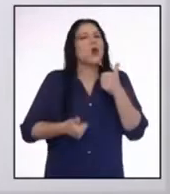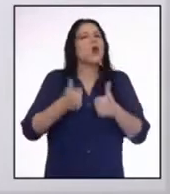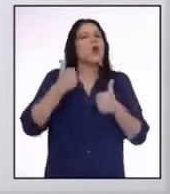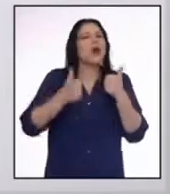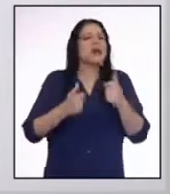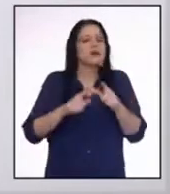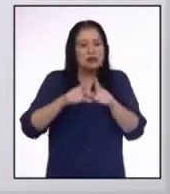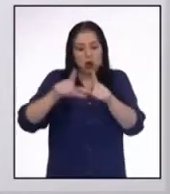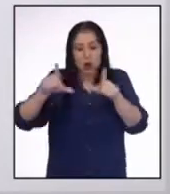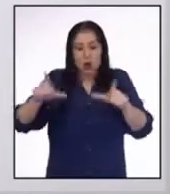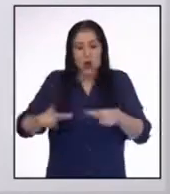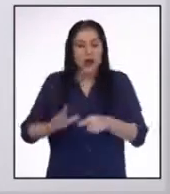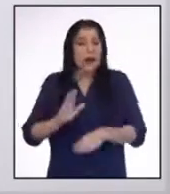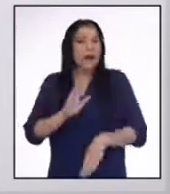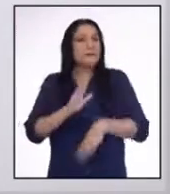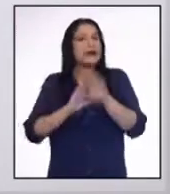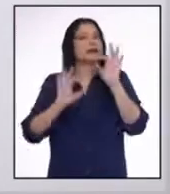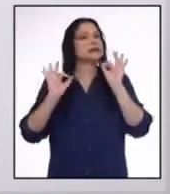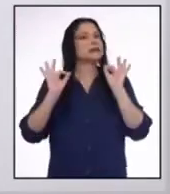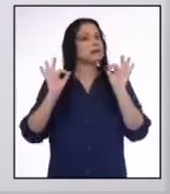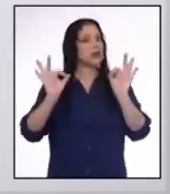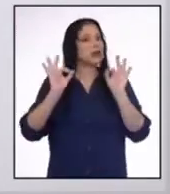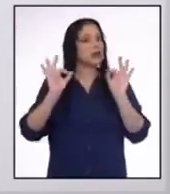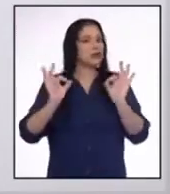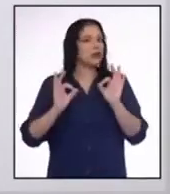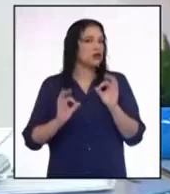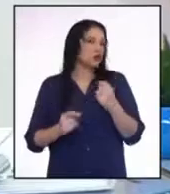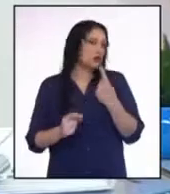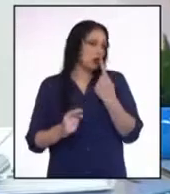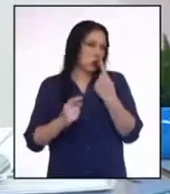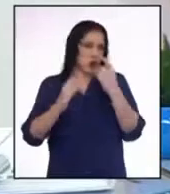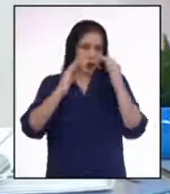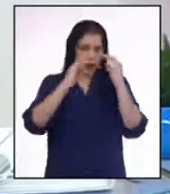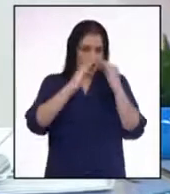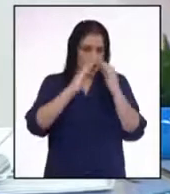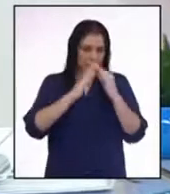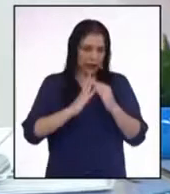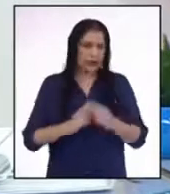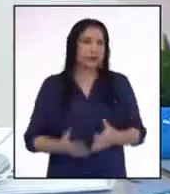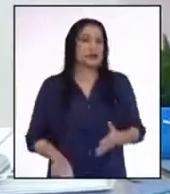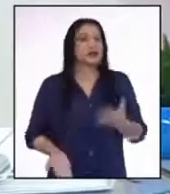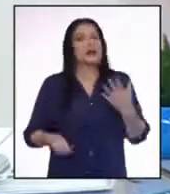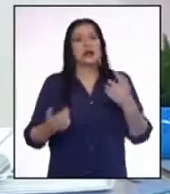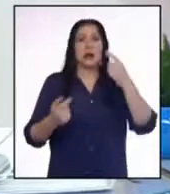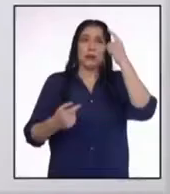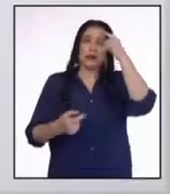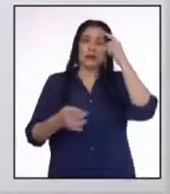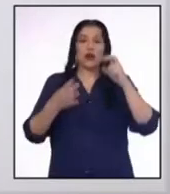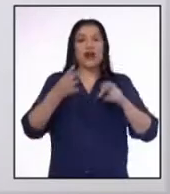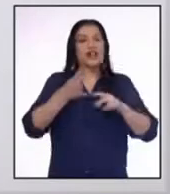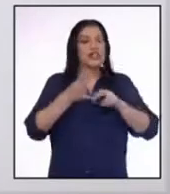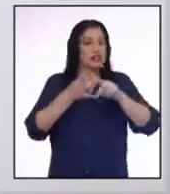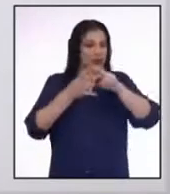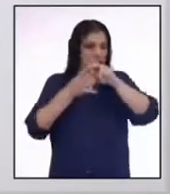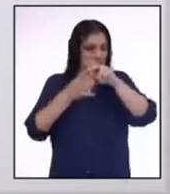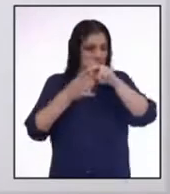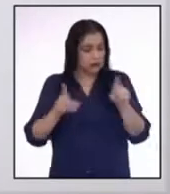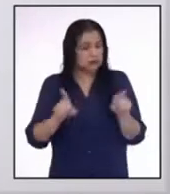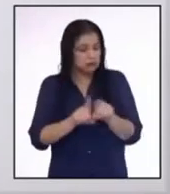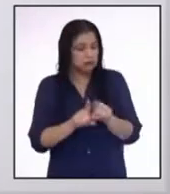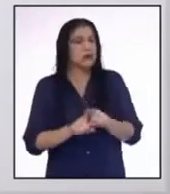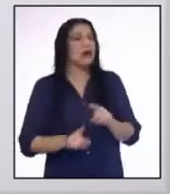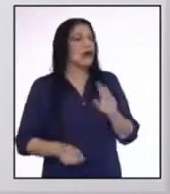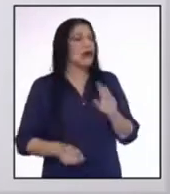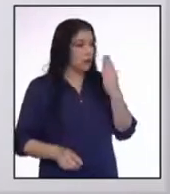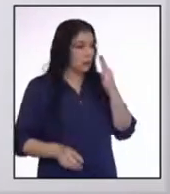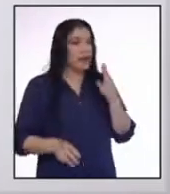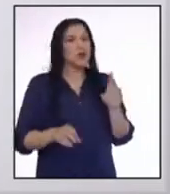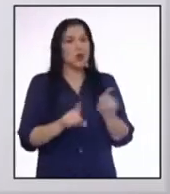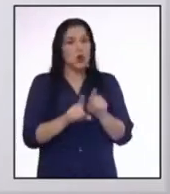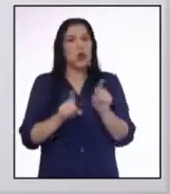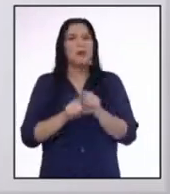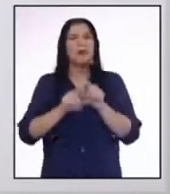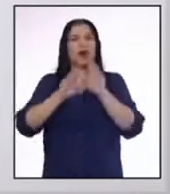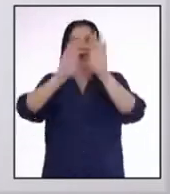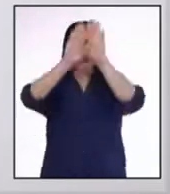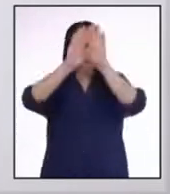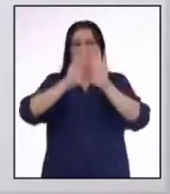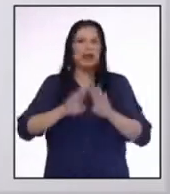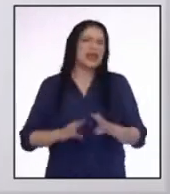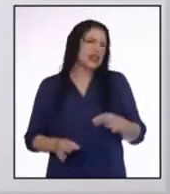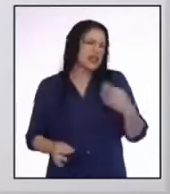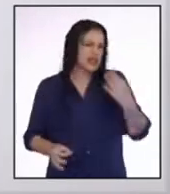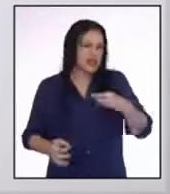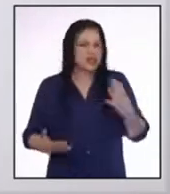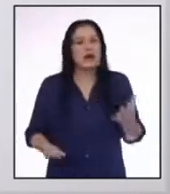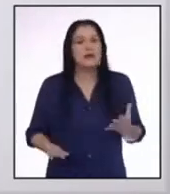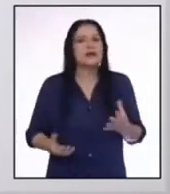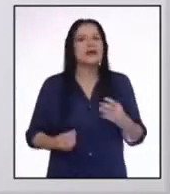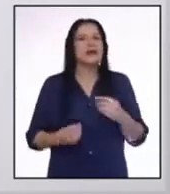ser los lugares más peligrosos de nuestras casas. Definitivamente las escaleras. El baño también, porque las paredes por lo